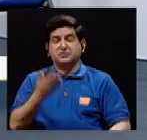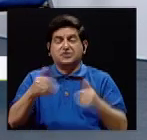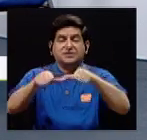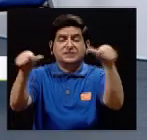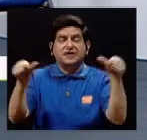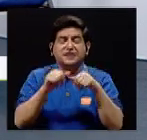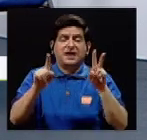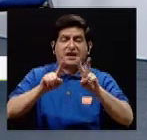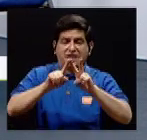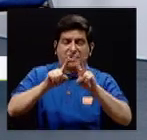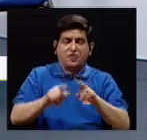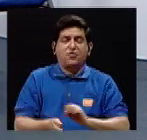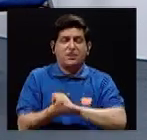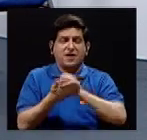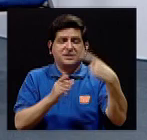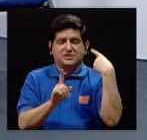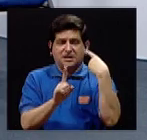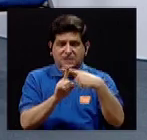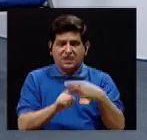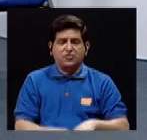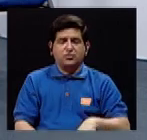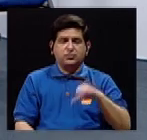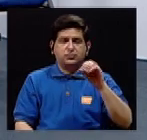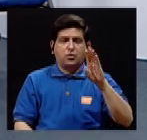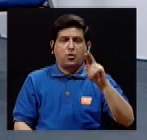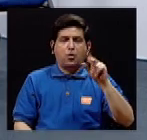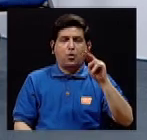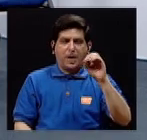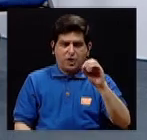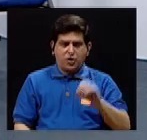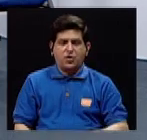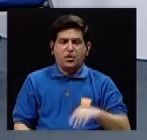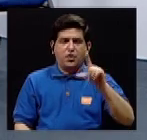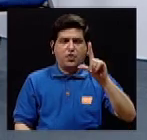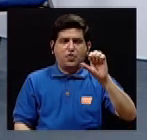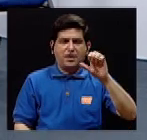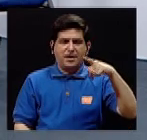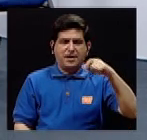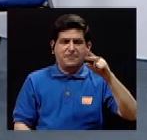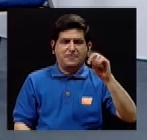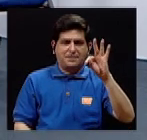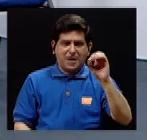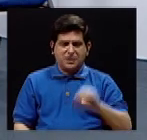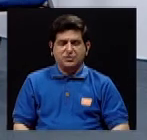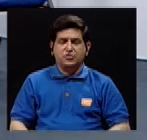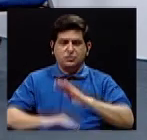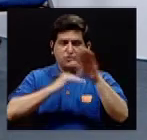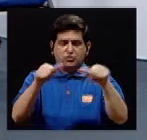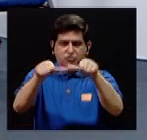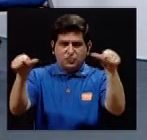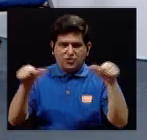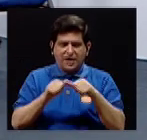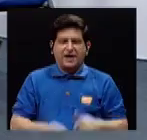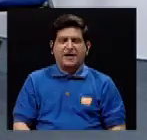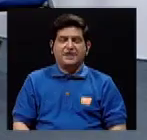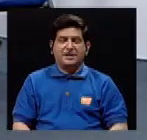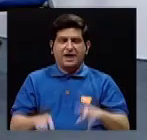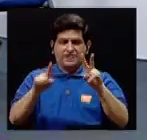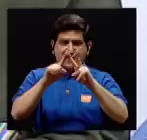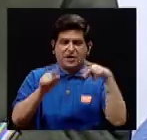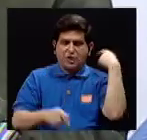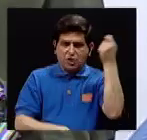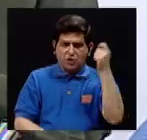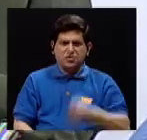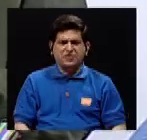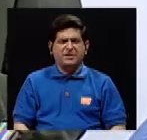digamos del sector de nicoya Santa Cruz cova No lepanto en tambor toda esa zona de la Península de nicoya Y guanacaste